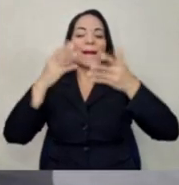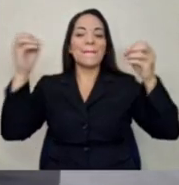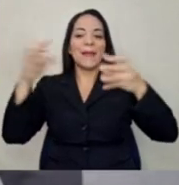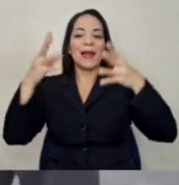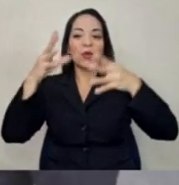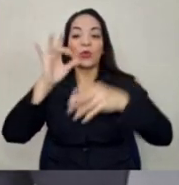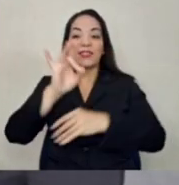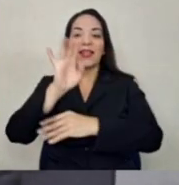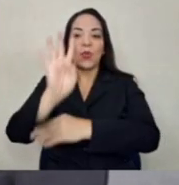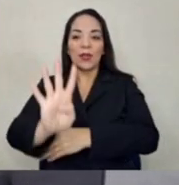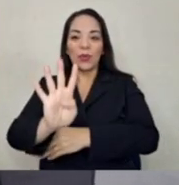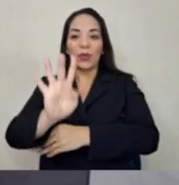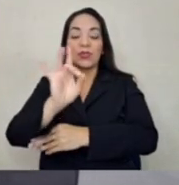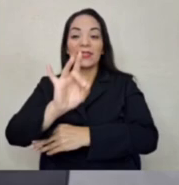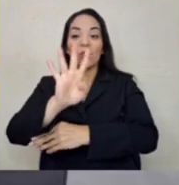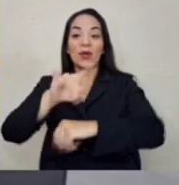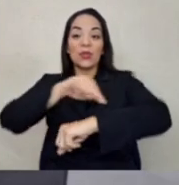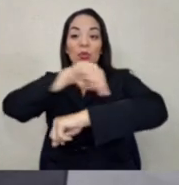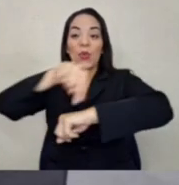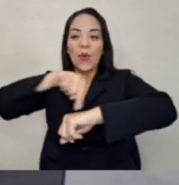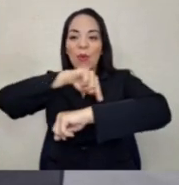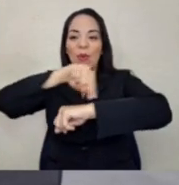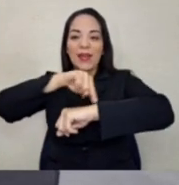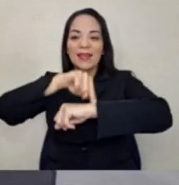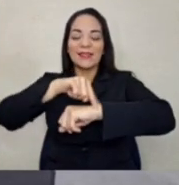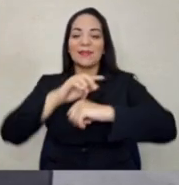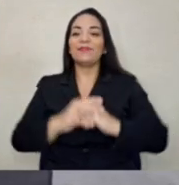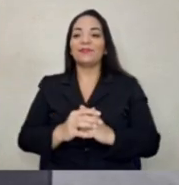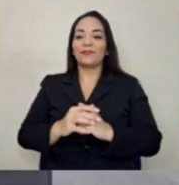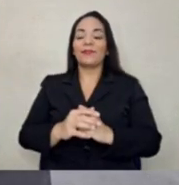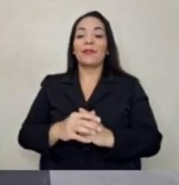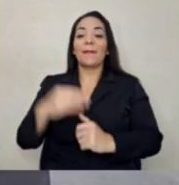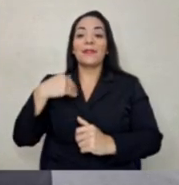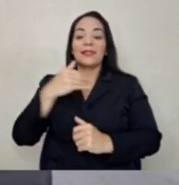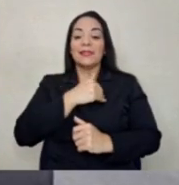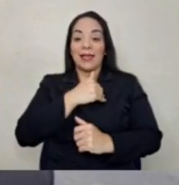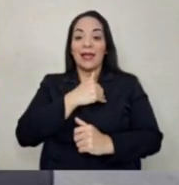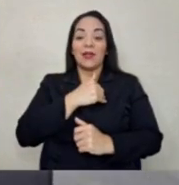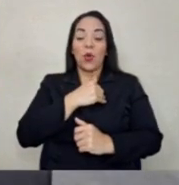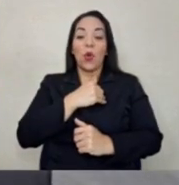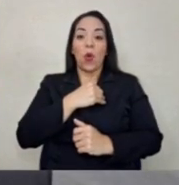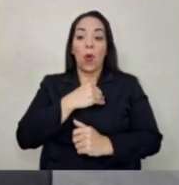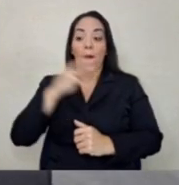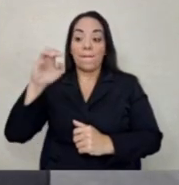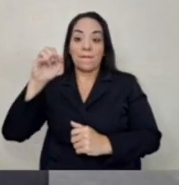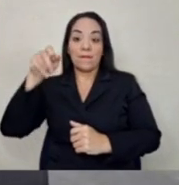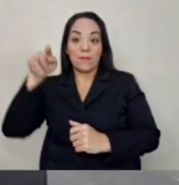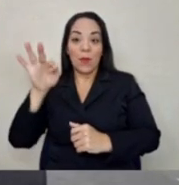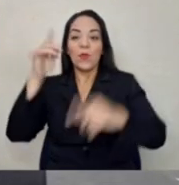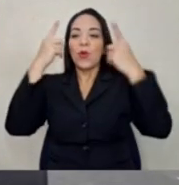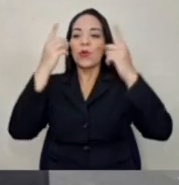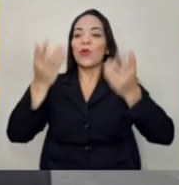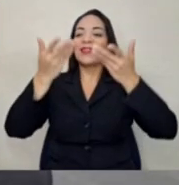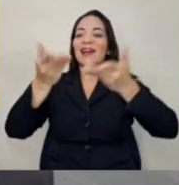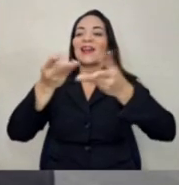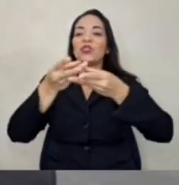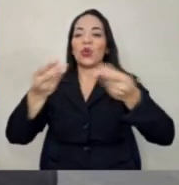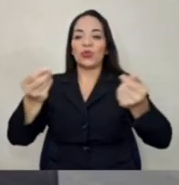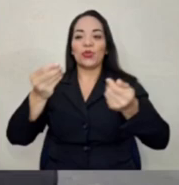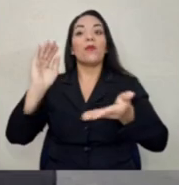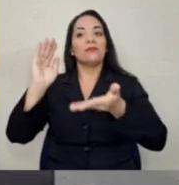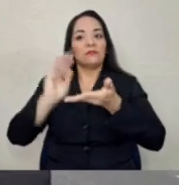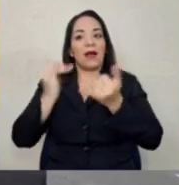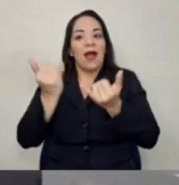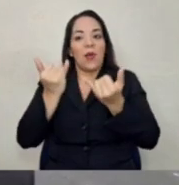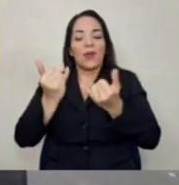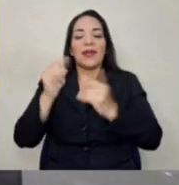84. 84 horas fueron las que les tomó al Ministerio de Obras Públicas y Transportes dar una solución, por lo menos paliativa en este momento, a los